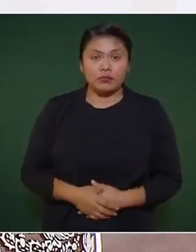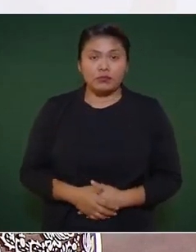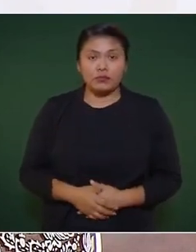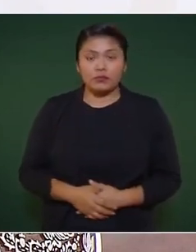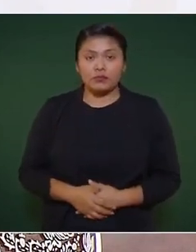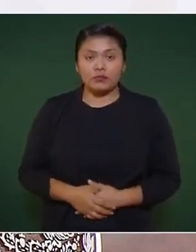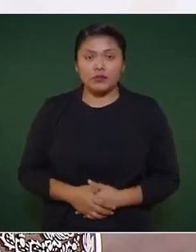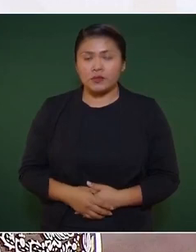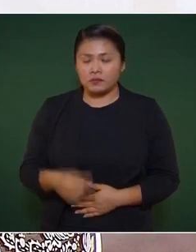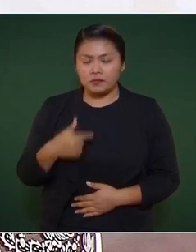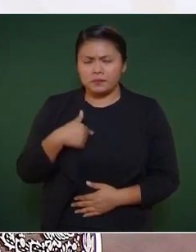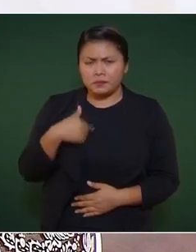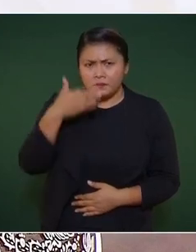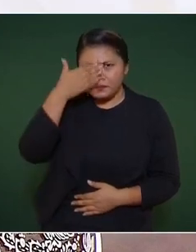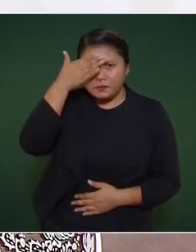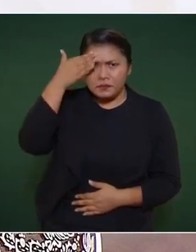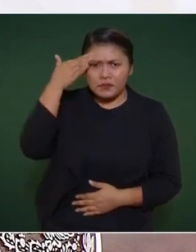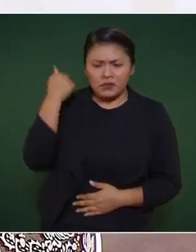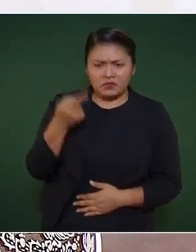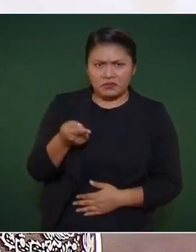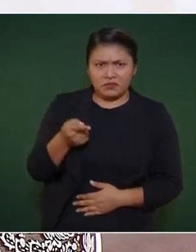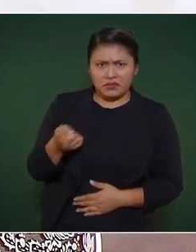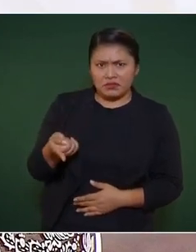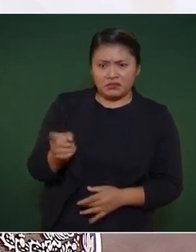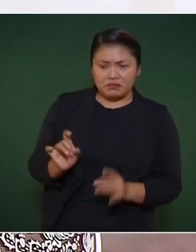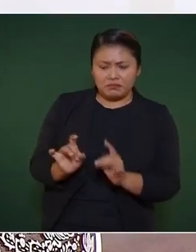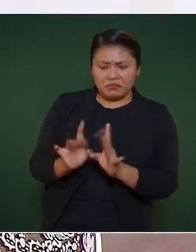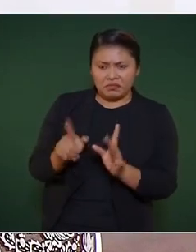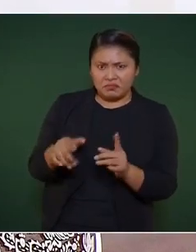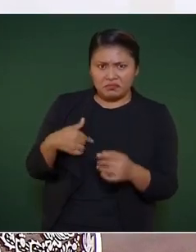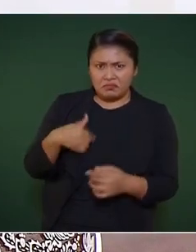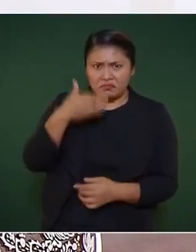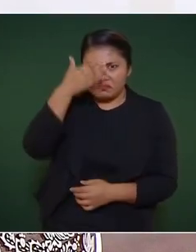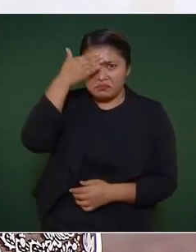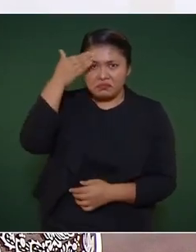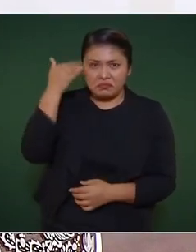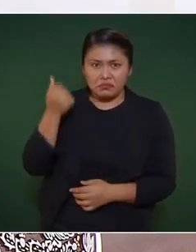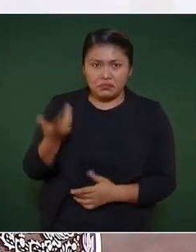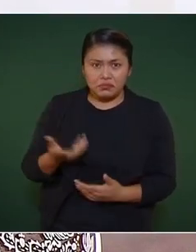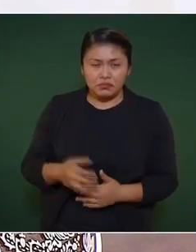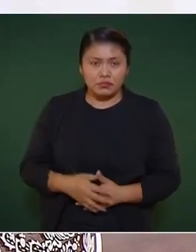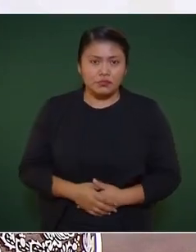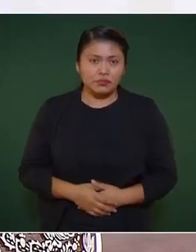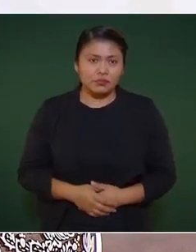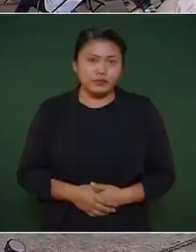tengo conocimiento de este caso y